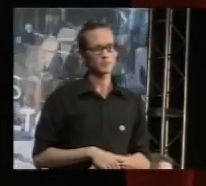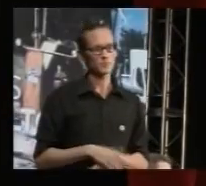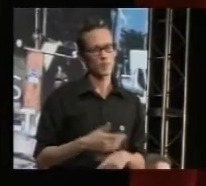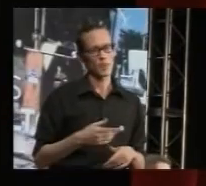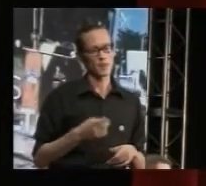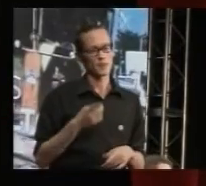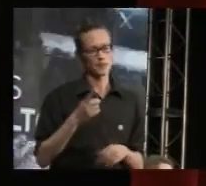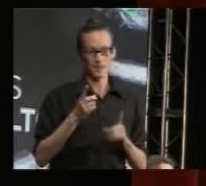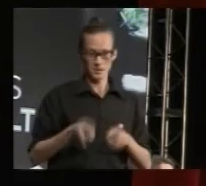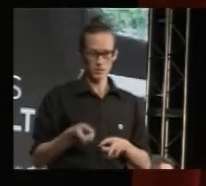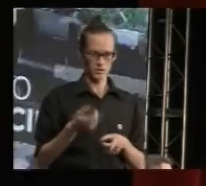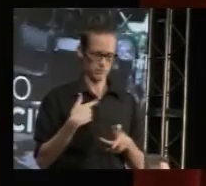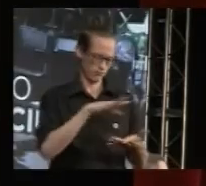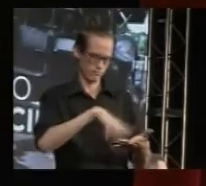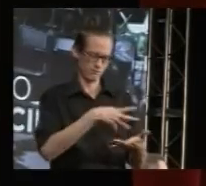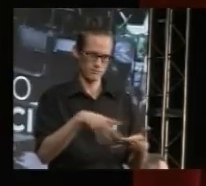agenda,